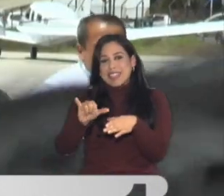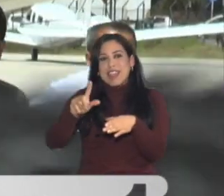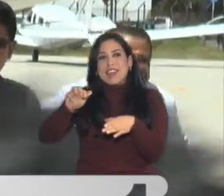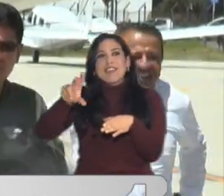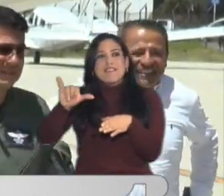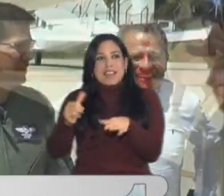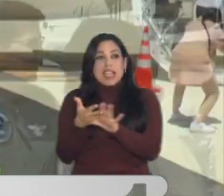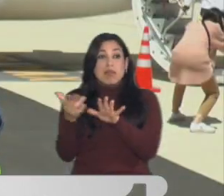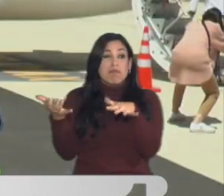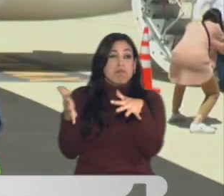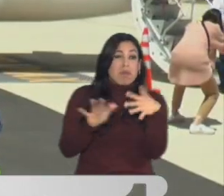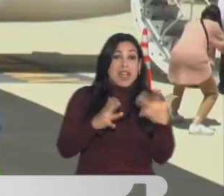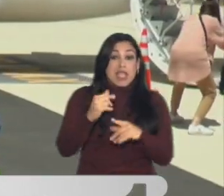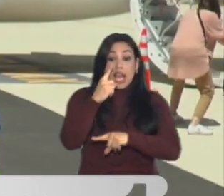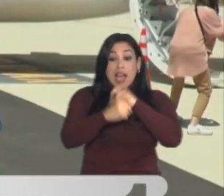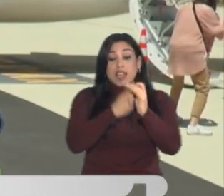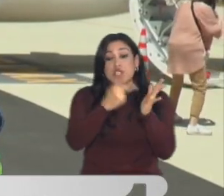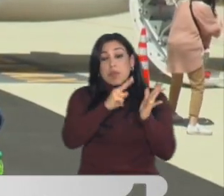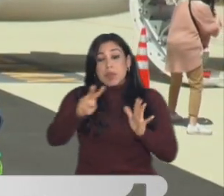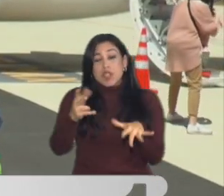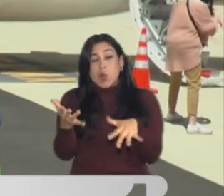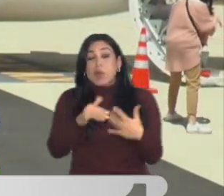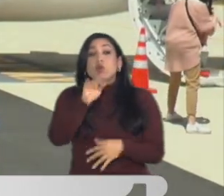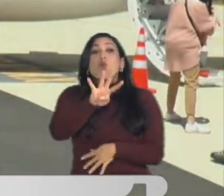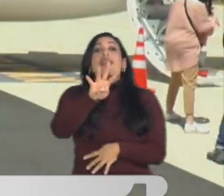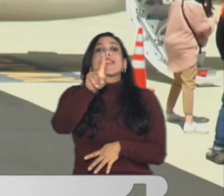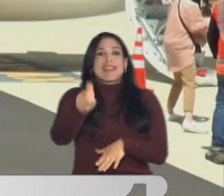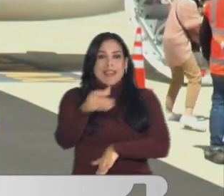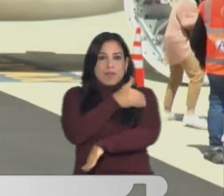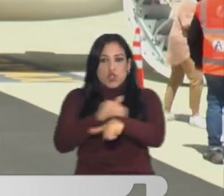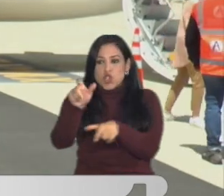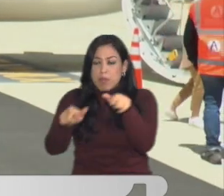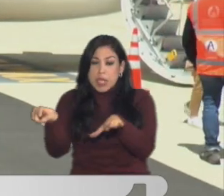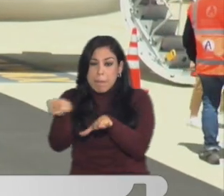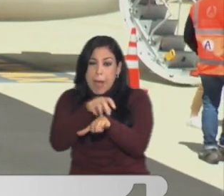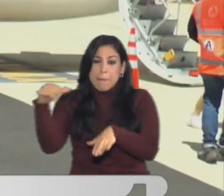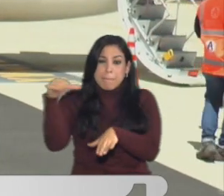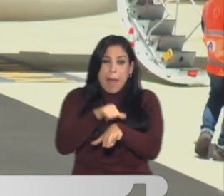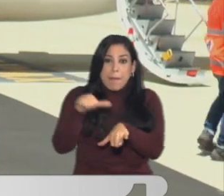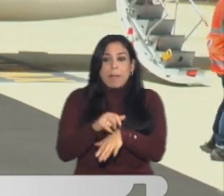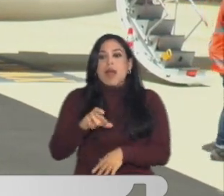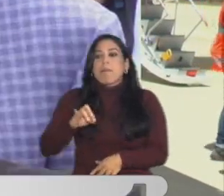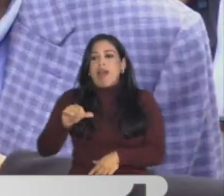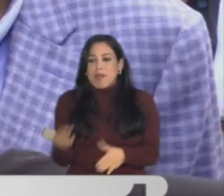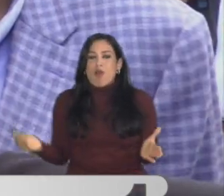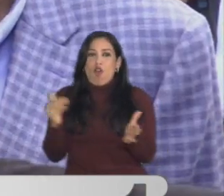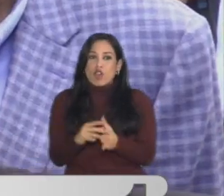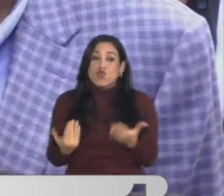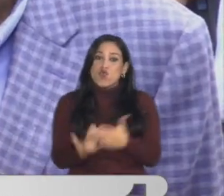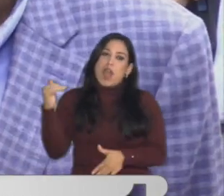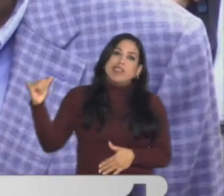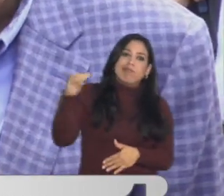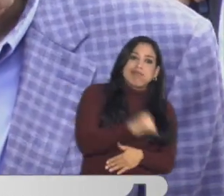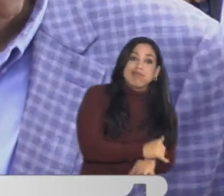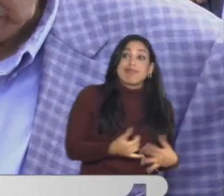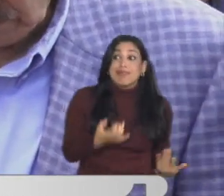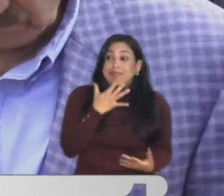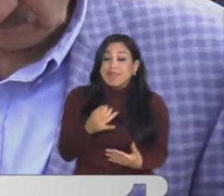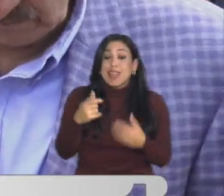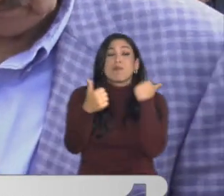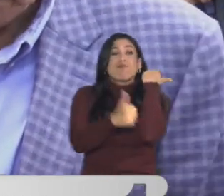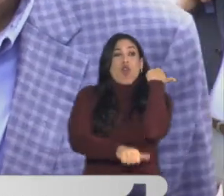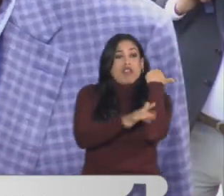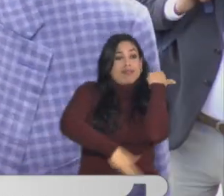una proyección a finalizar año de movilizar 46 millones de pasajeros y Paipa se suma a ese reto. Pero tenemos una gran virtud que